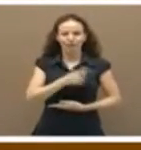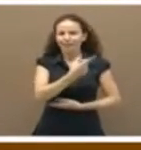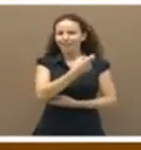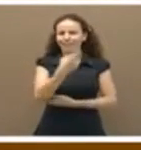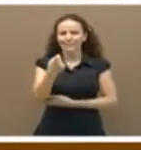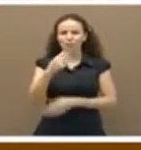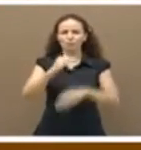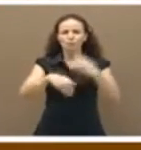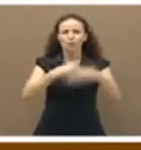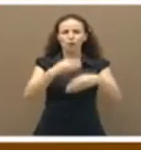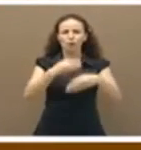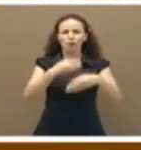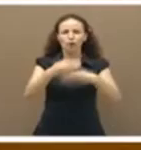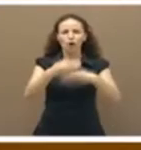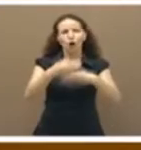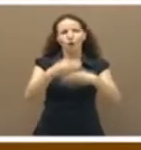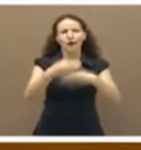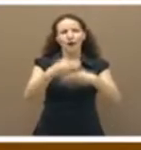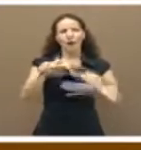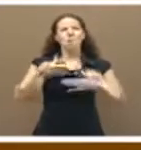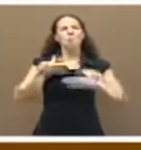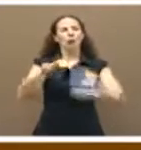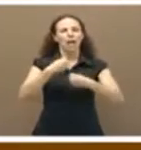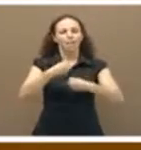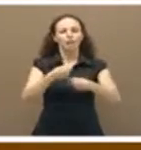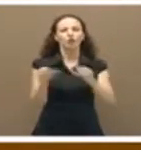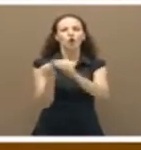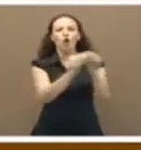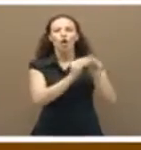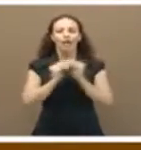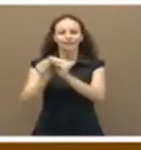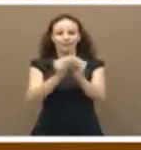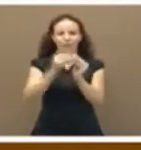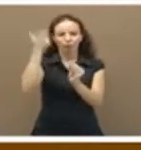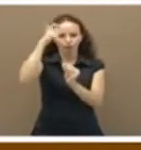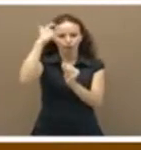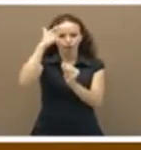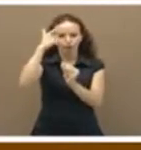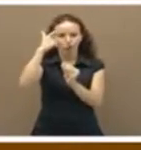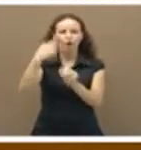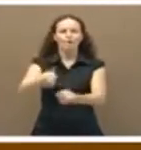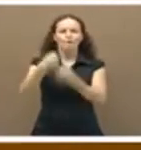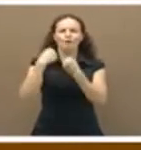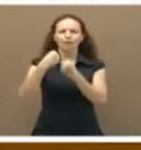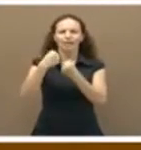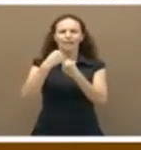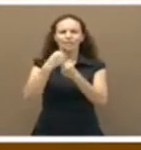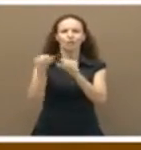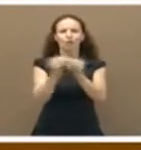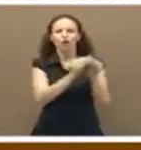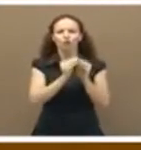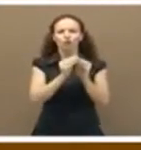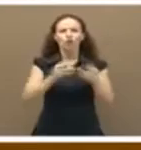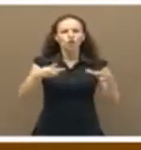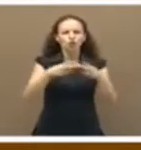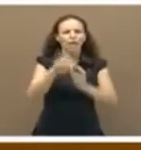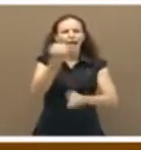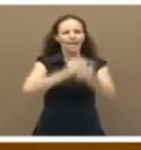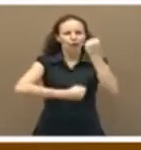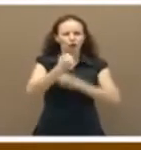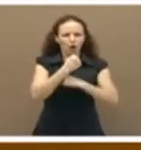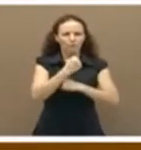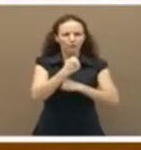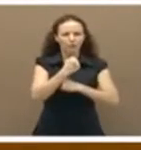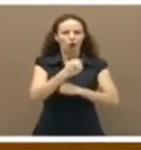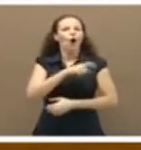proceso de eso que ahora le llaman empoderamiento colectivo como pueblo, de fortalecimiento político, económico, social y hasta